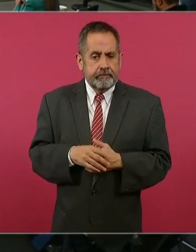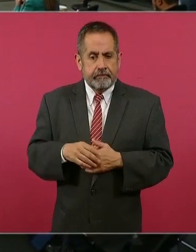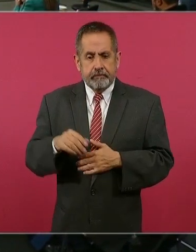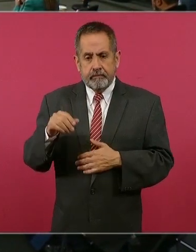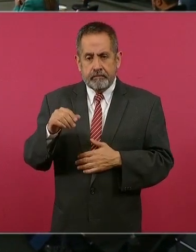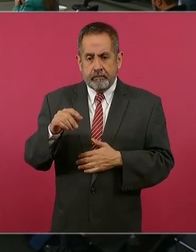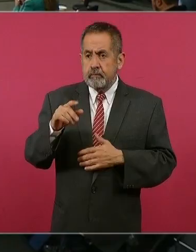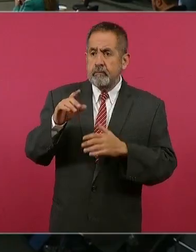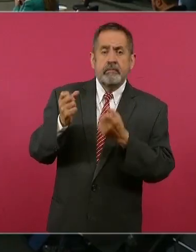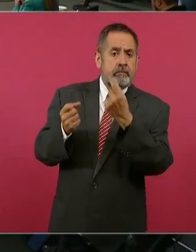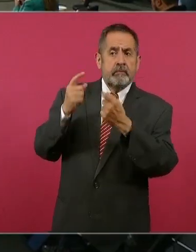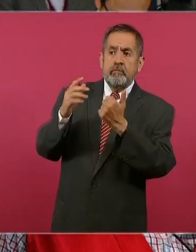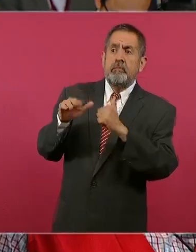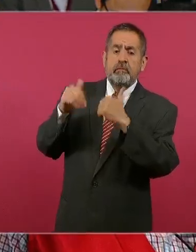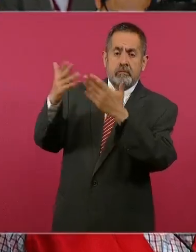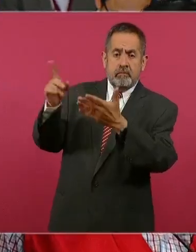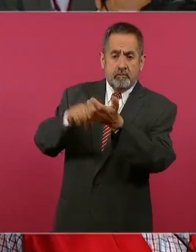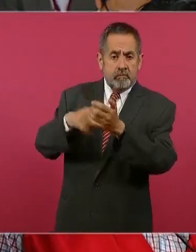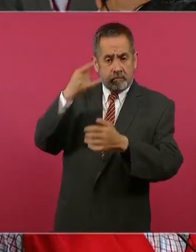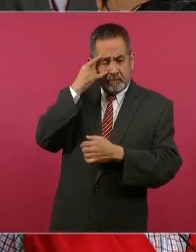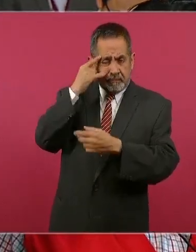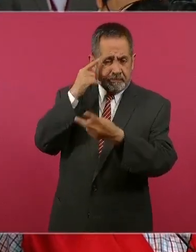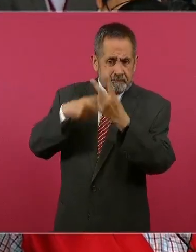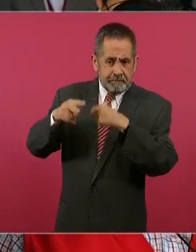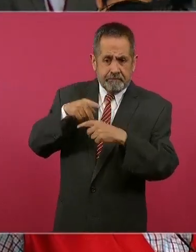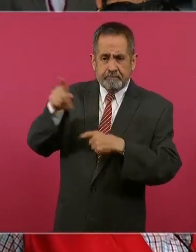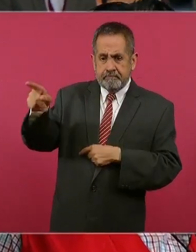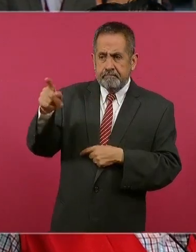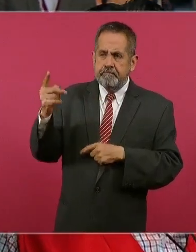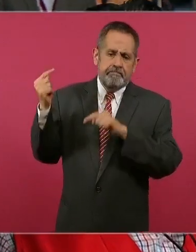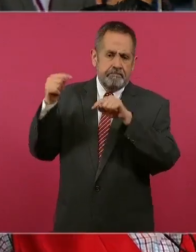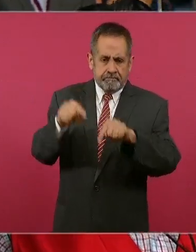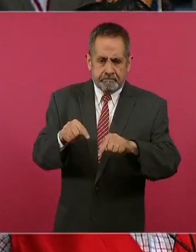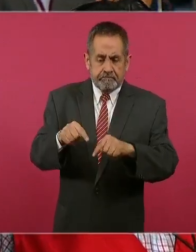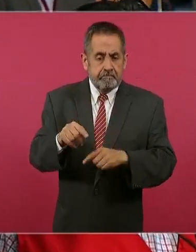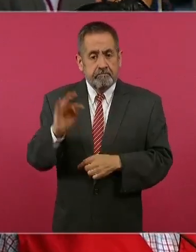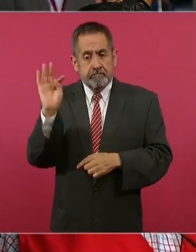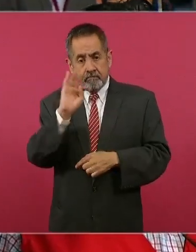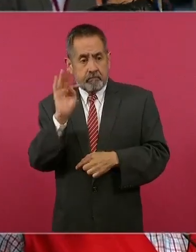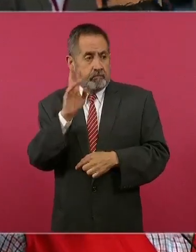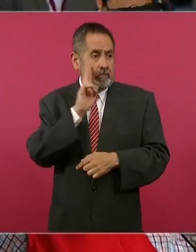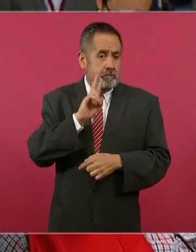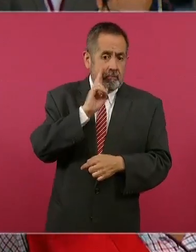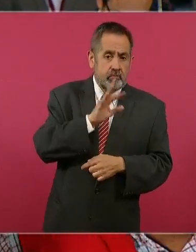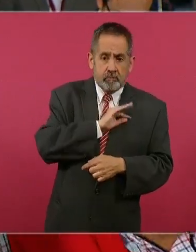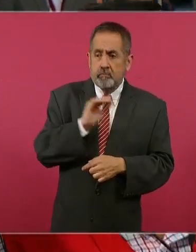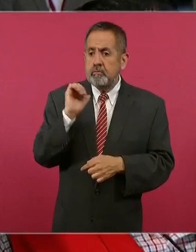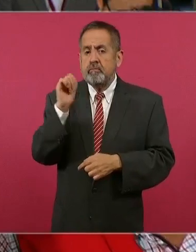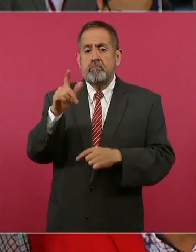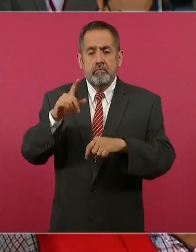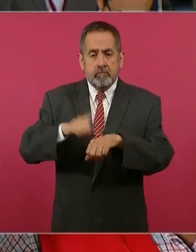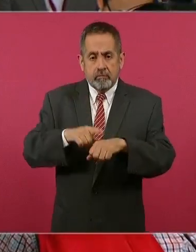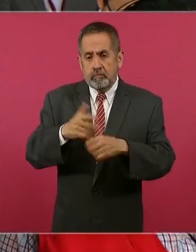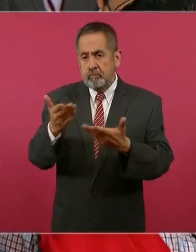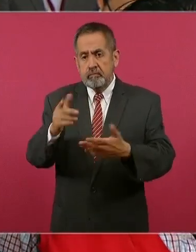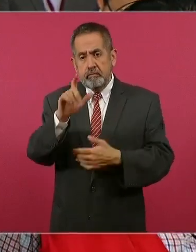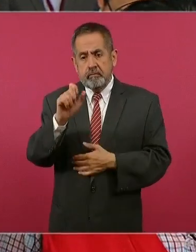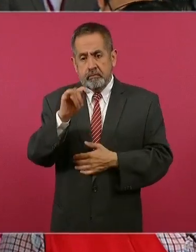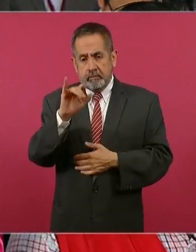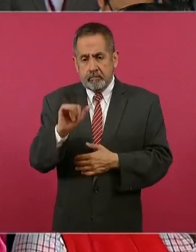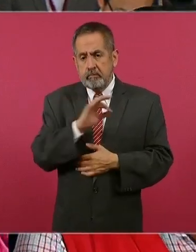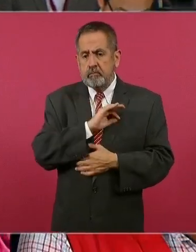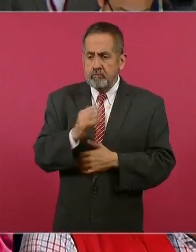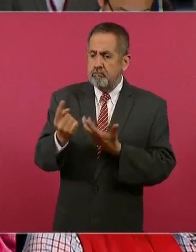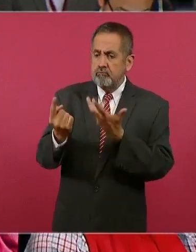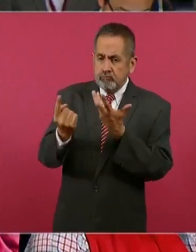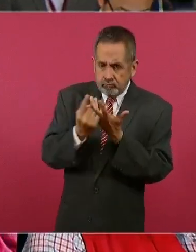hoy están afuera algunos de Campeche y Quintana Roo que vinieron el fin de semana, si hoy hubiese la manera de que la maestra Leticia, que está aquí